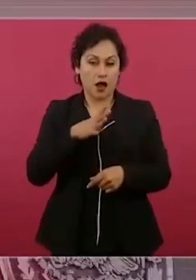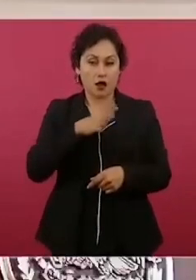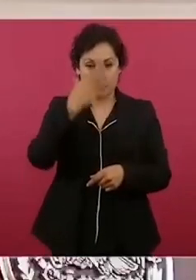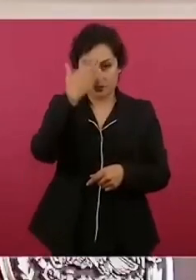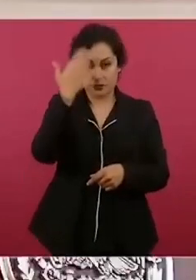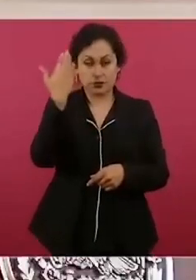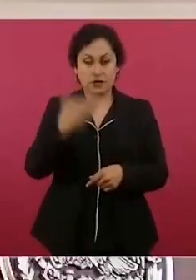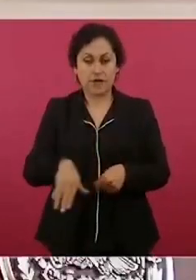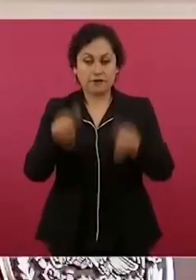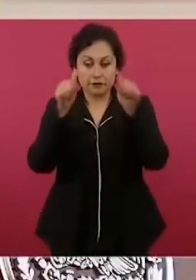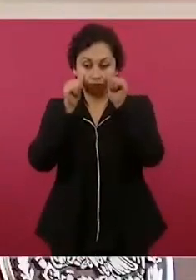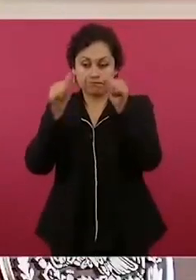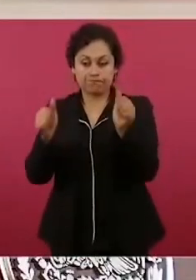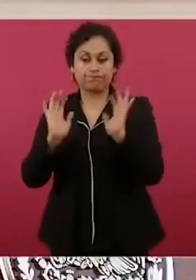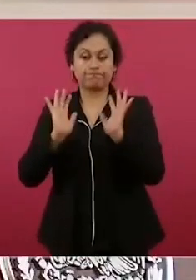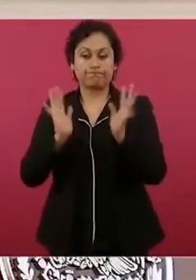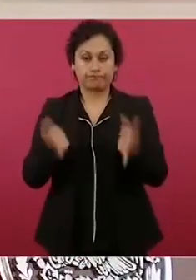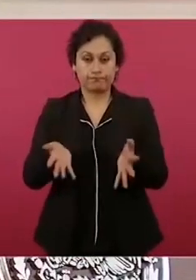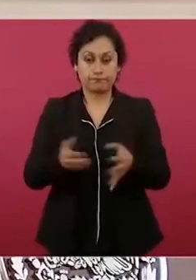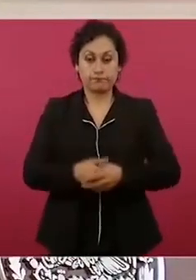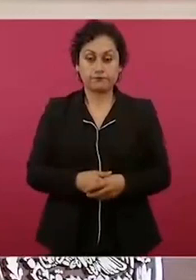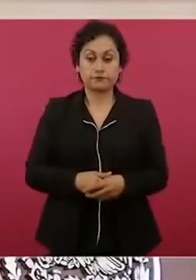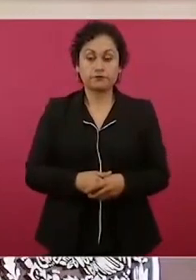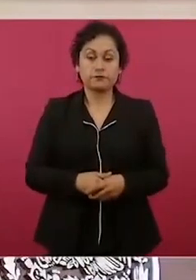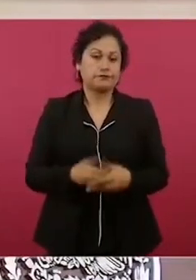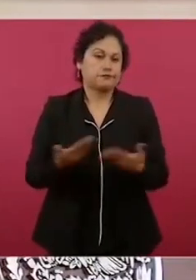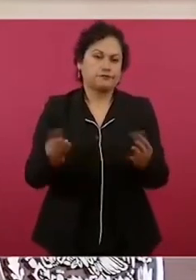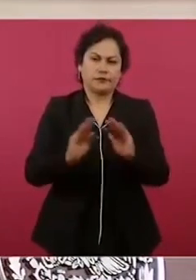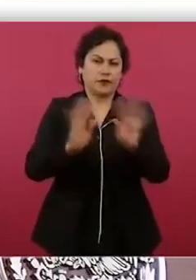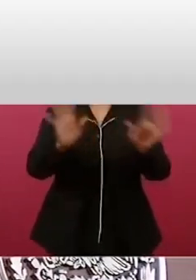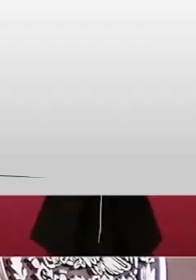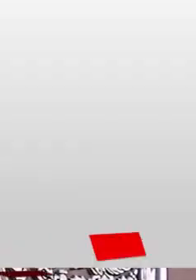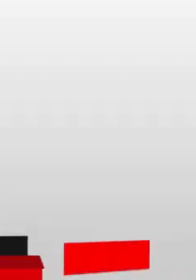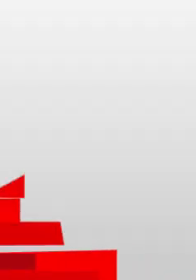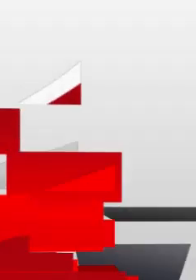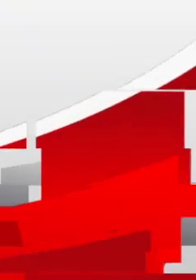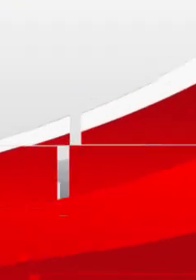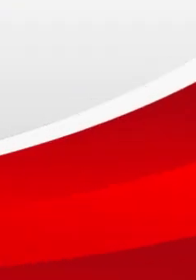atendido el asunto y estamos en todo pendientes